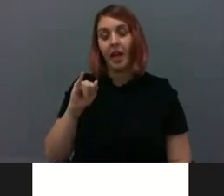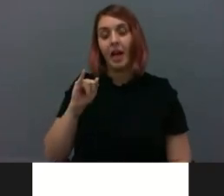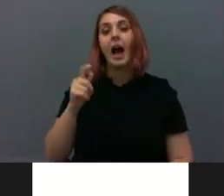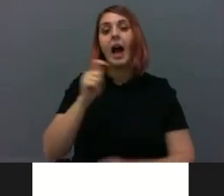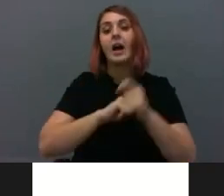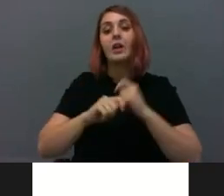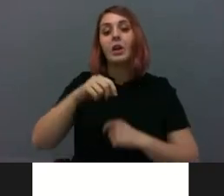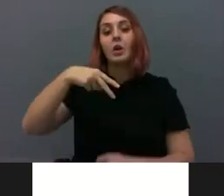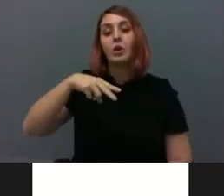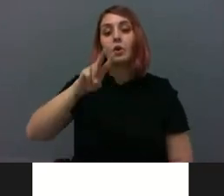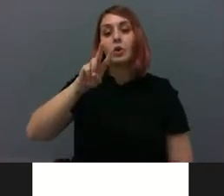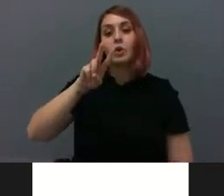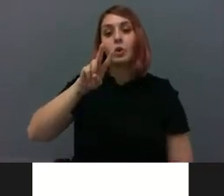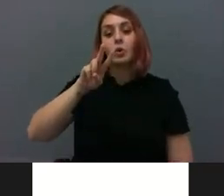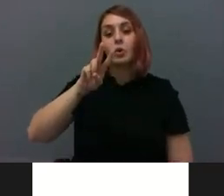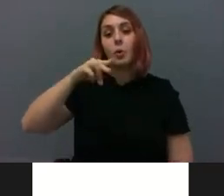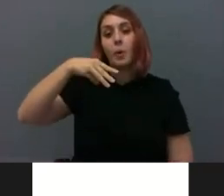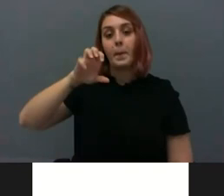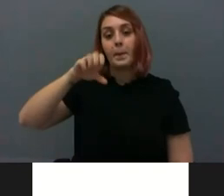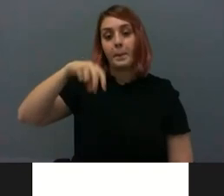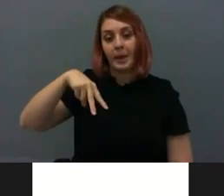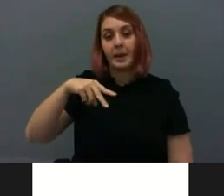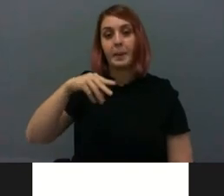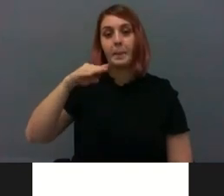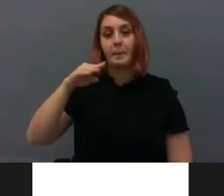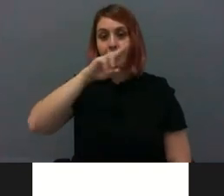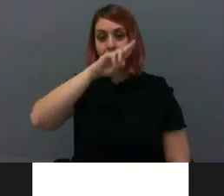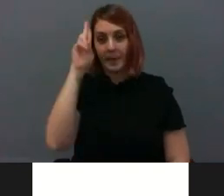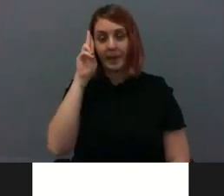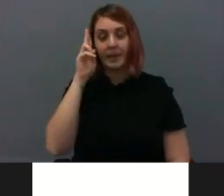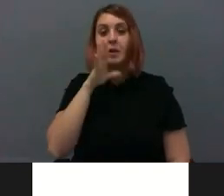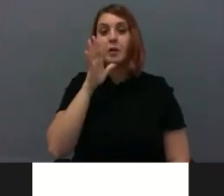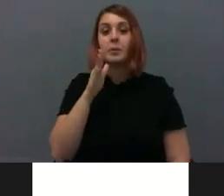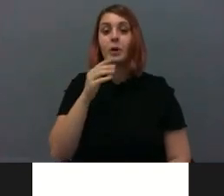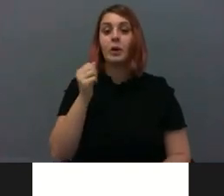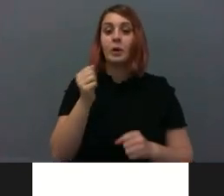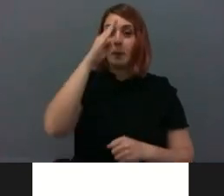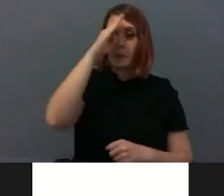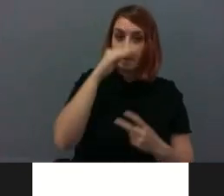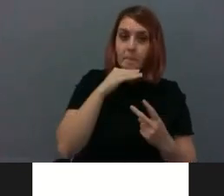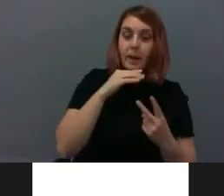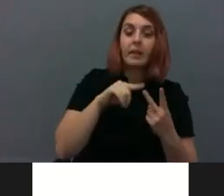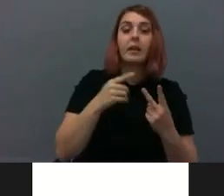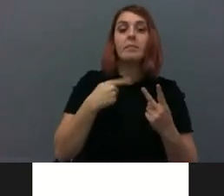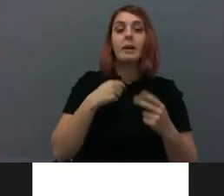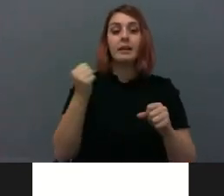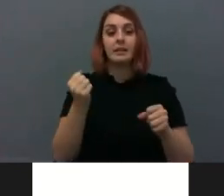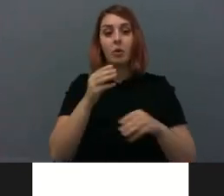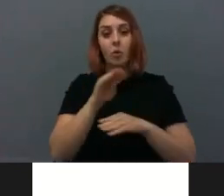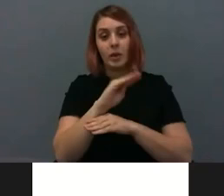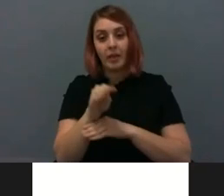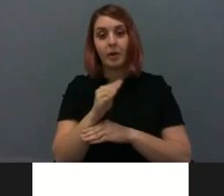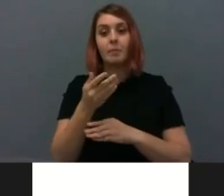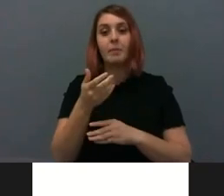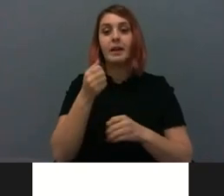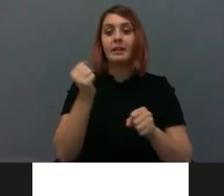nos va a hablar también de su experiencia de ser padre, cuidador y trabajador de hijos e hijas con parálisis cerebral. Es muy